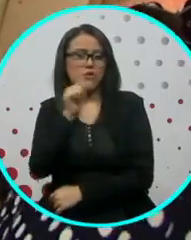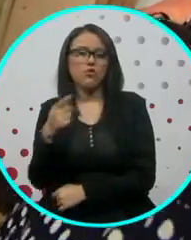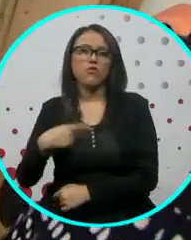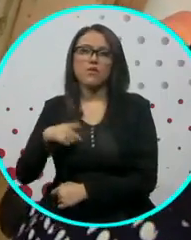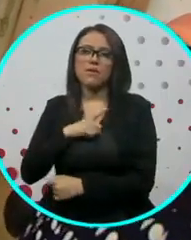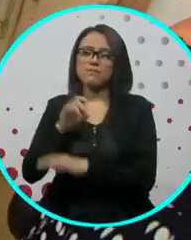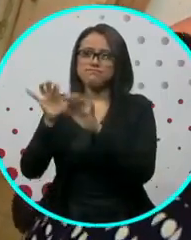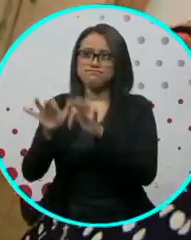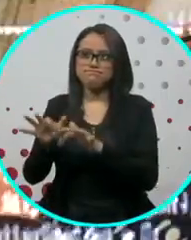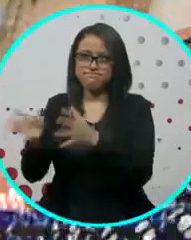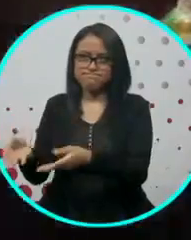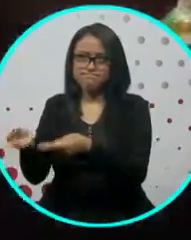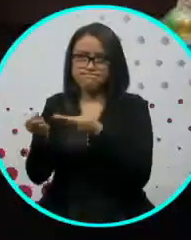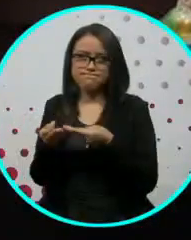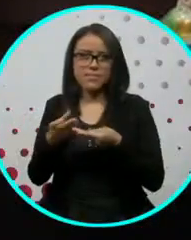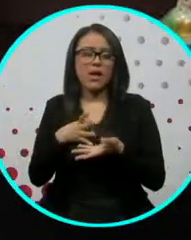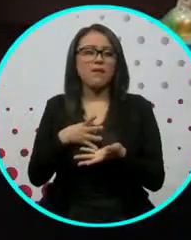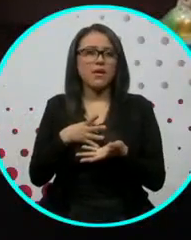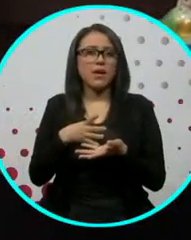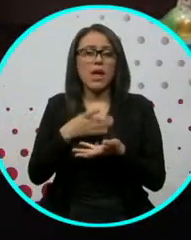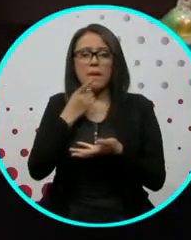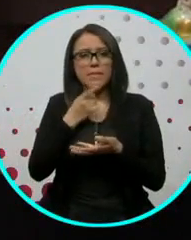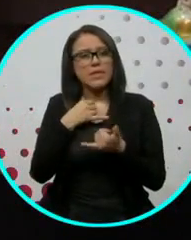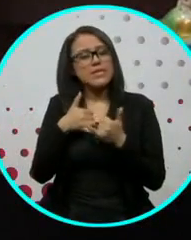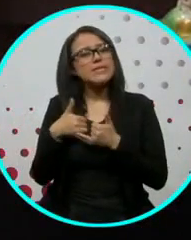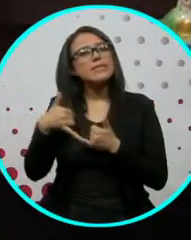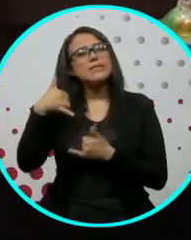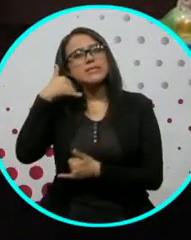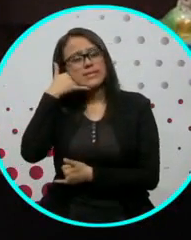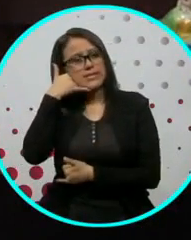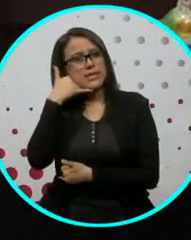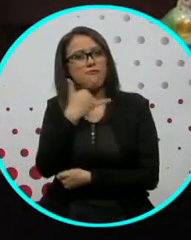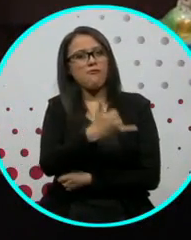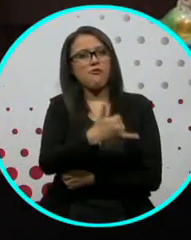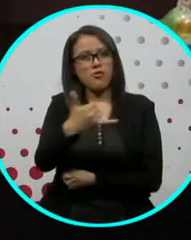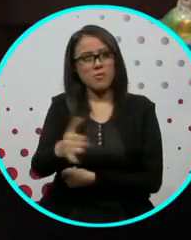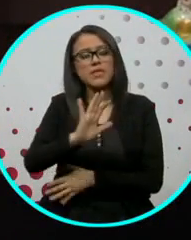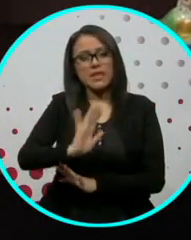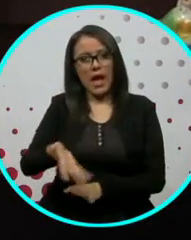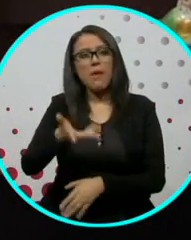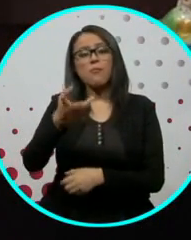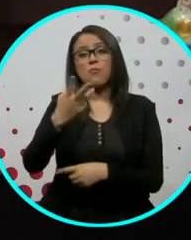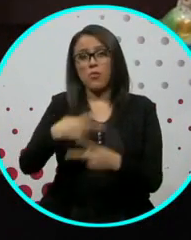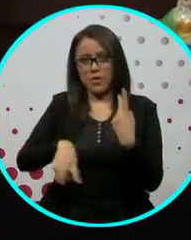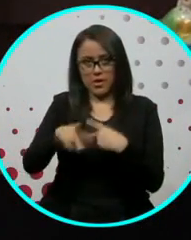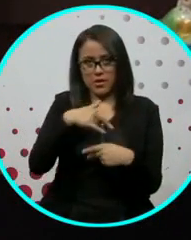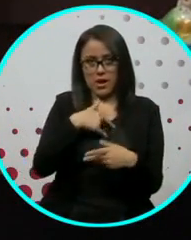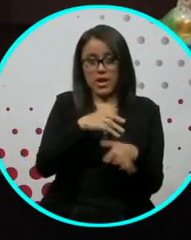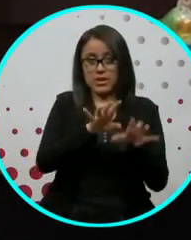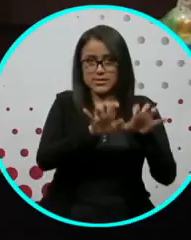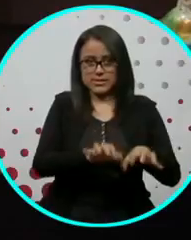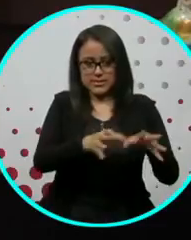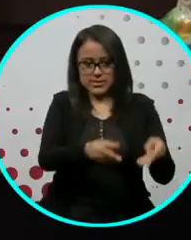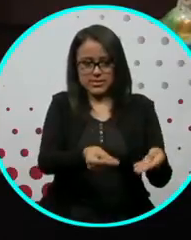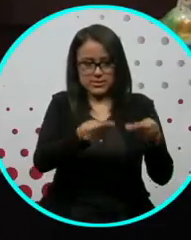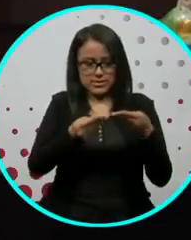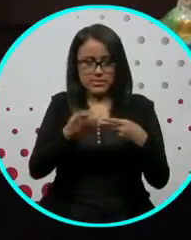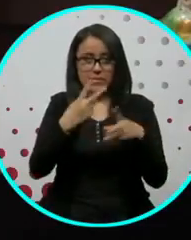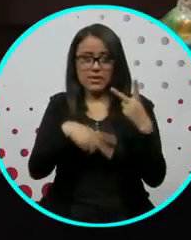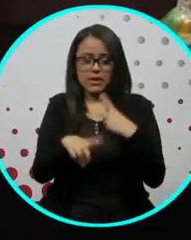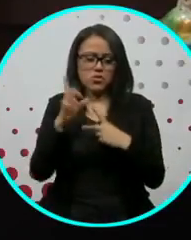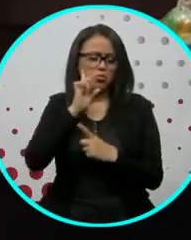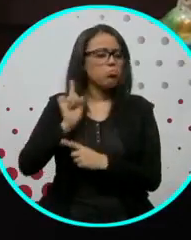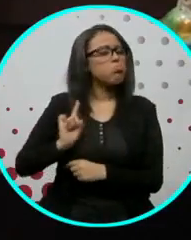recoger las escrituras. Me llamaron por teléfono de Infonavit que ya podía ir a recogerlas. Y desde entonces